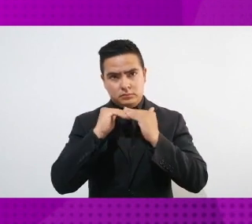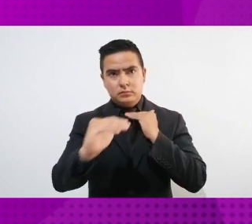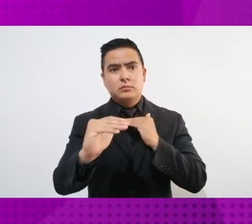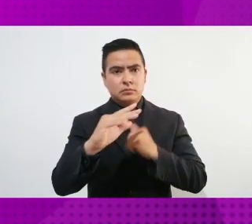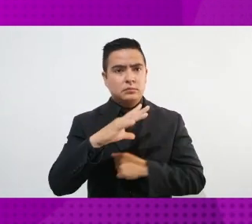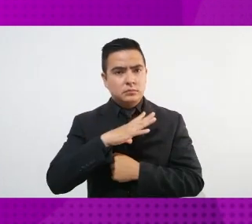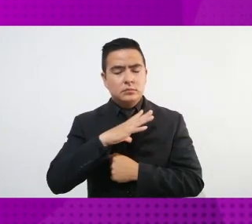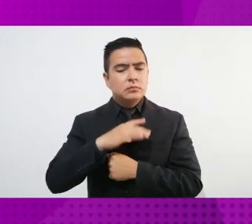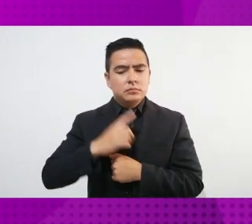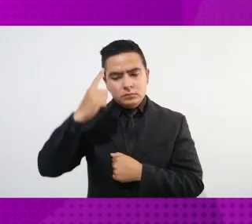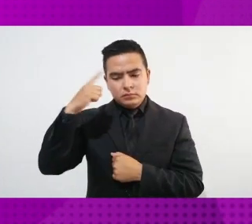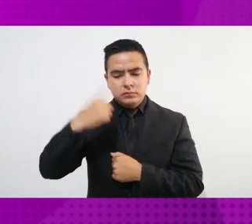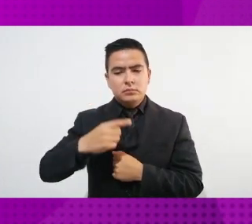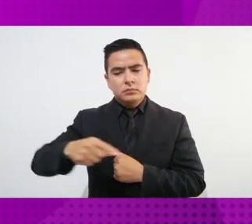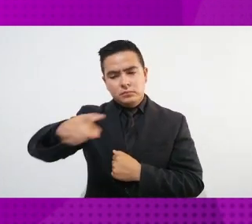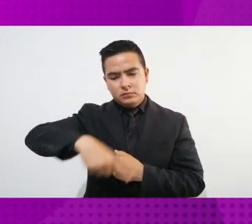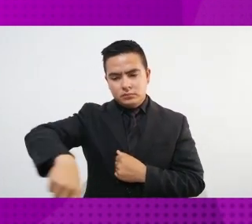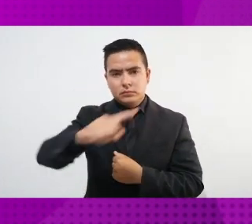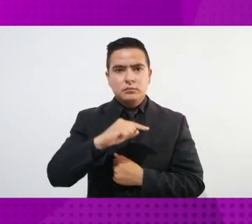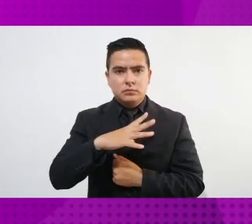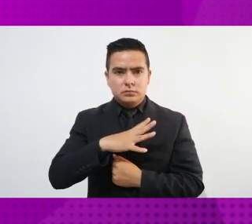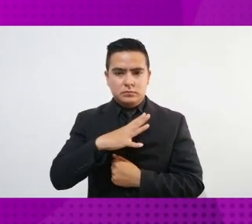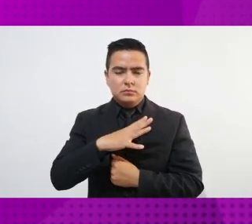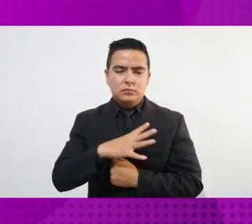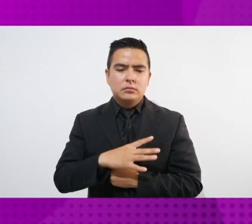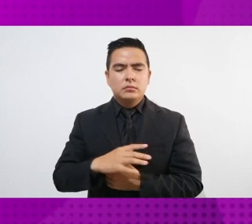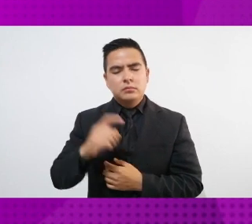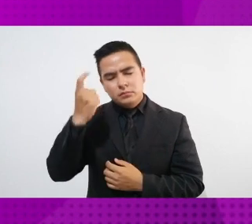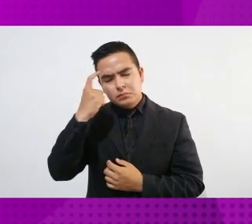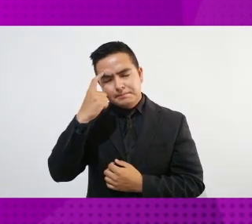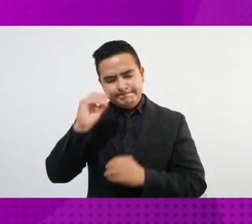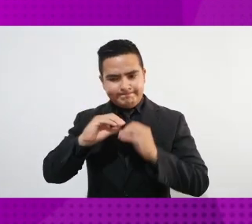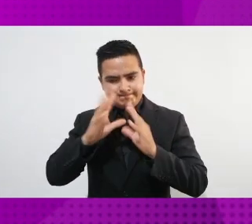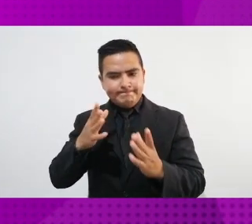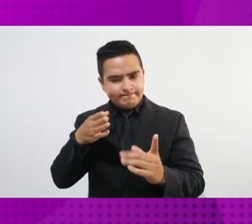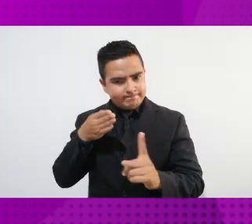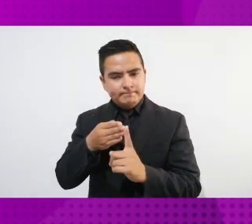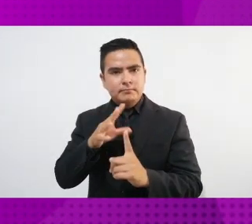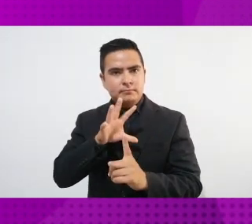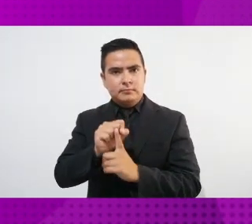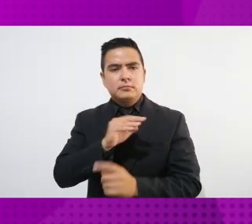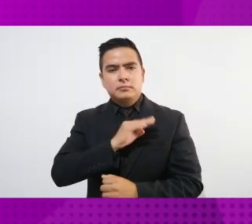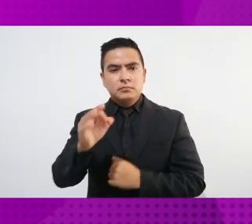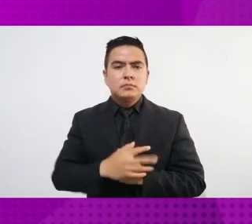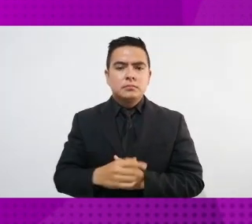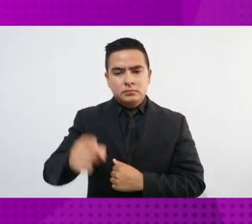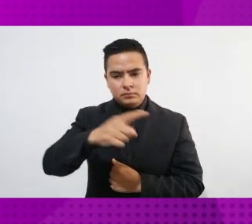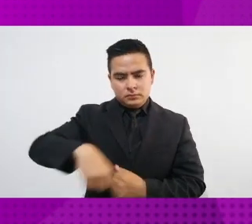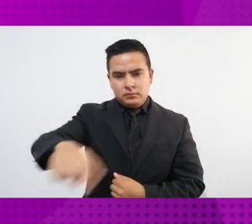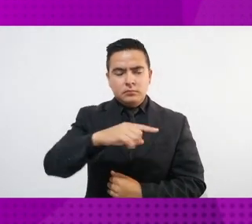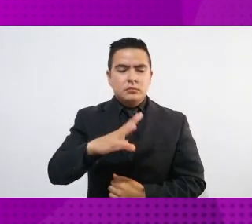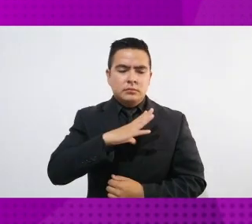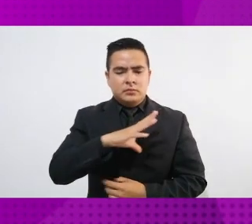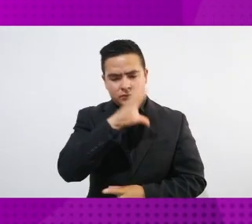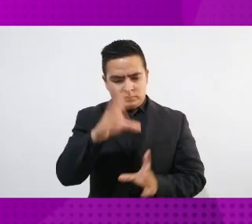equilibrios, con racionalidad, con, digamos, sí, una convicción de todos